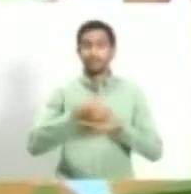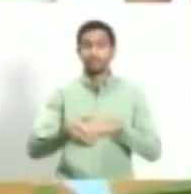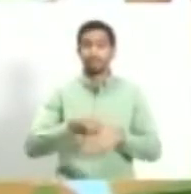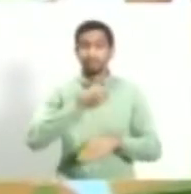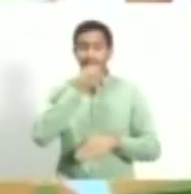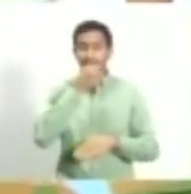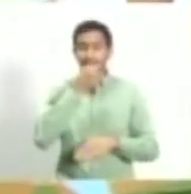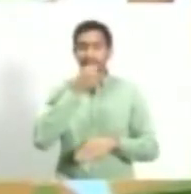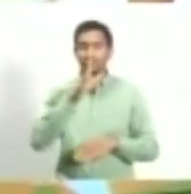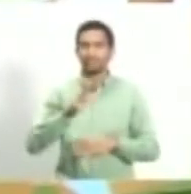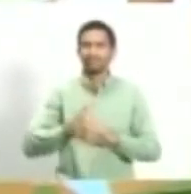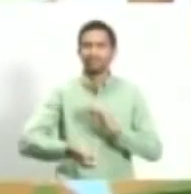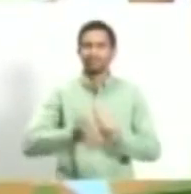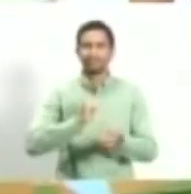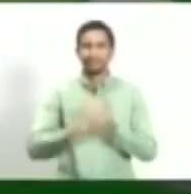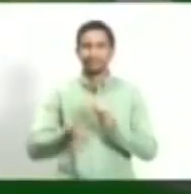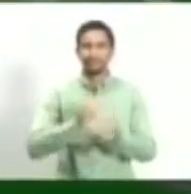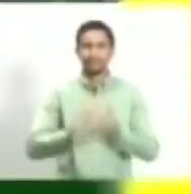con su actualidad deportiva.